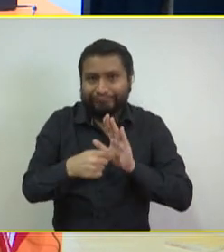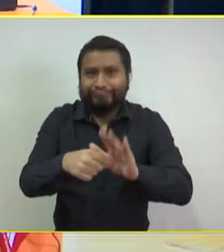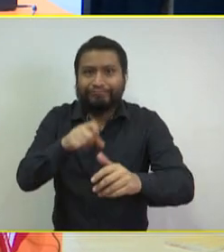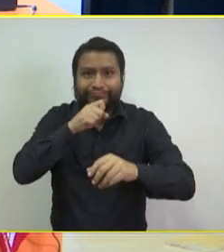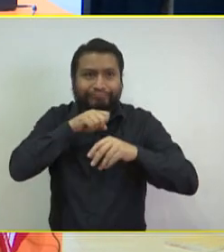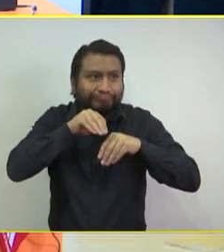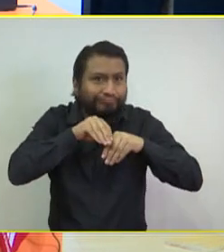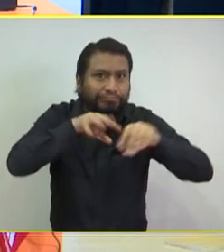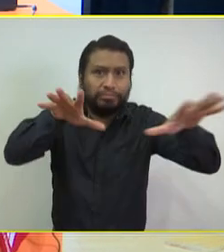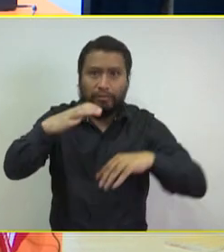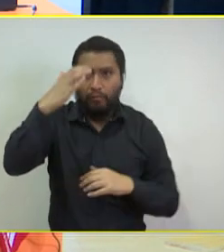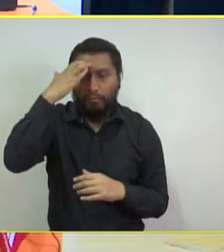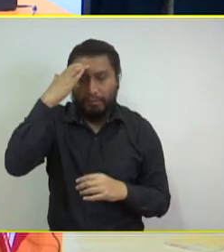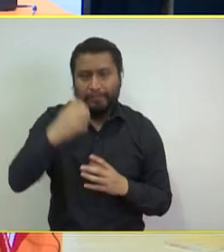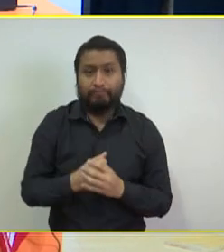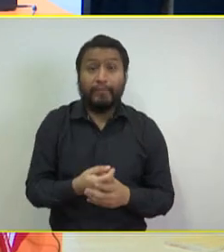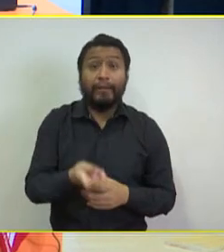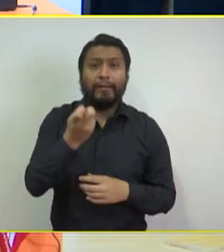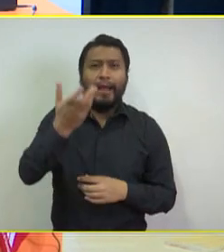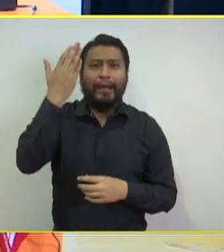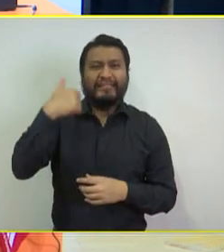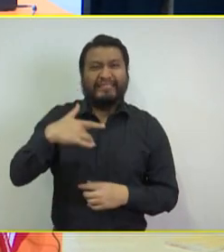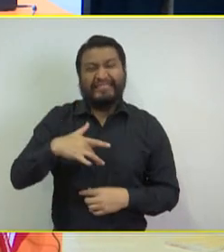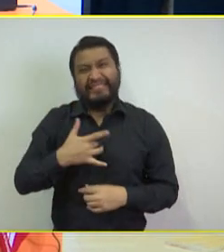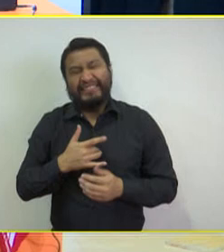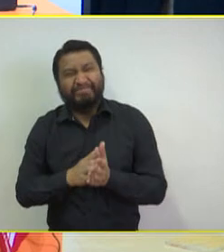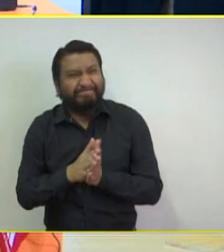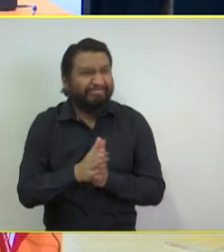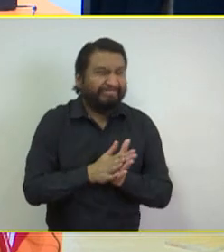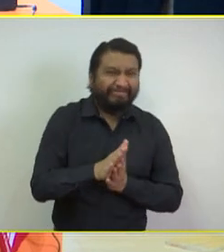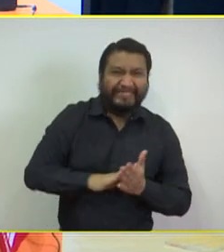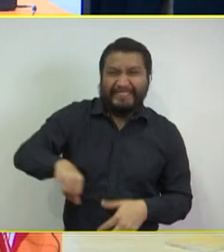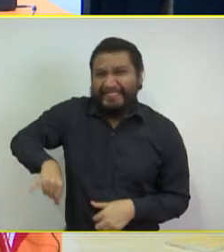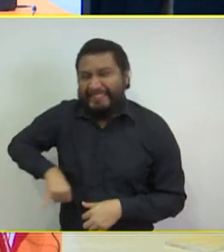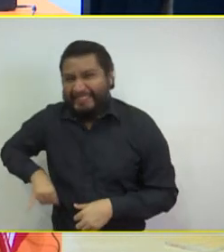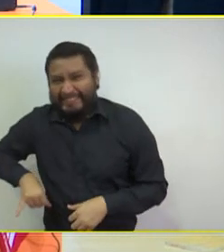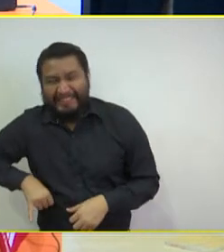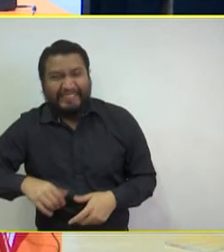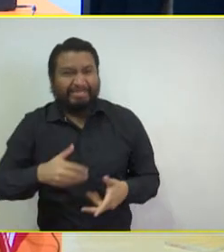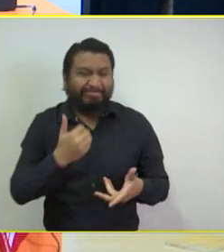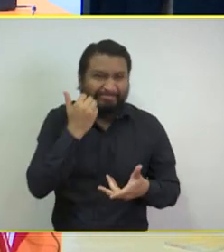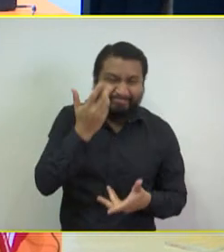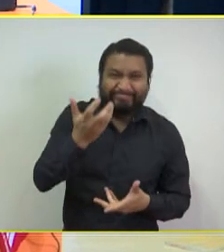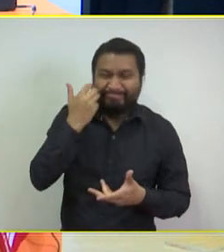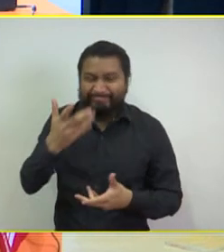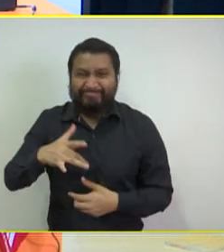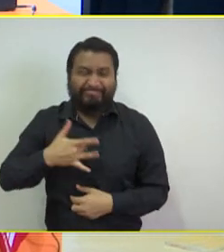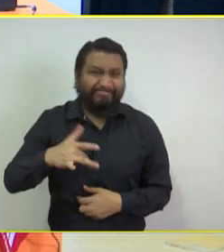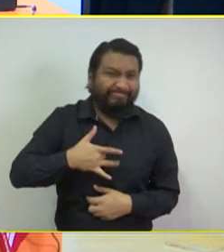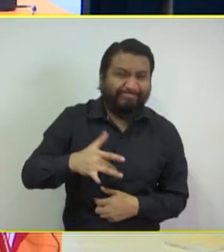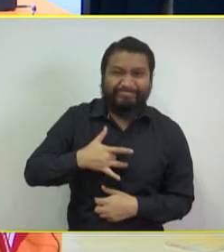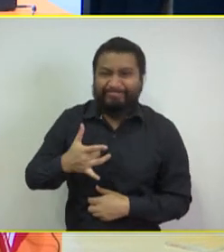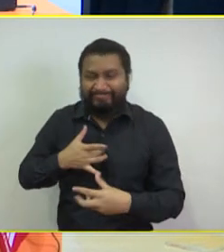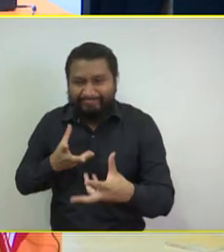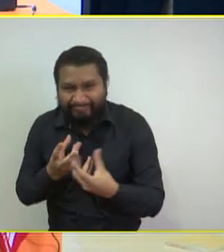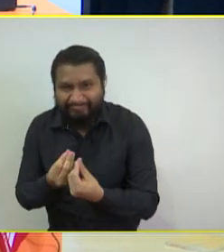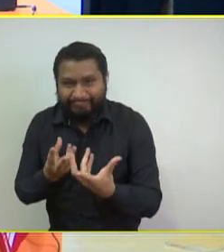ese entonces teníamos un gusanito de poder colaborar y poder hacer un trabajo juntas,